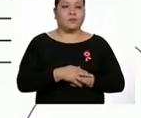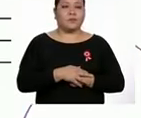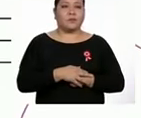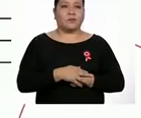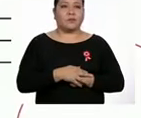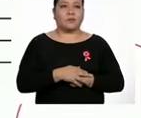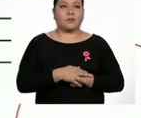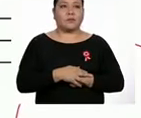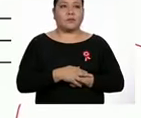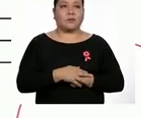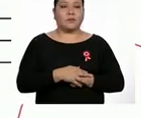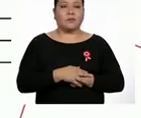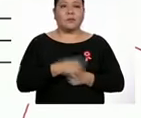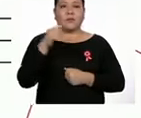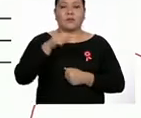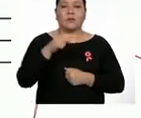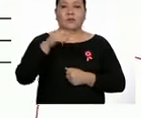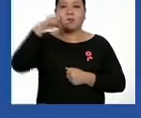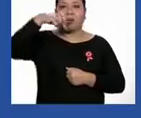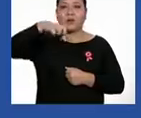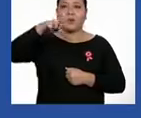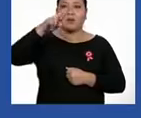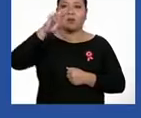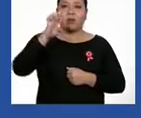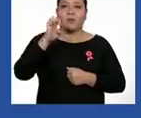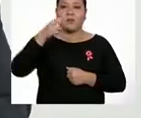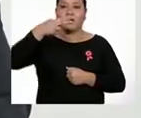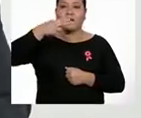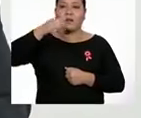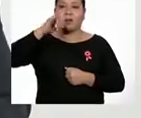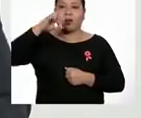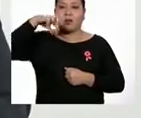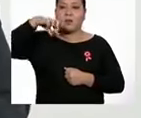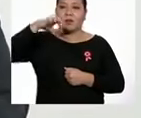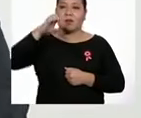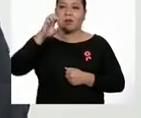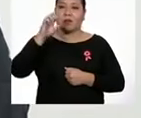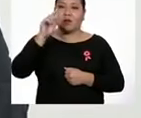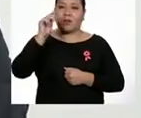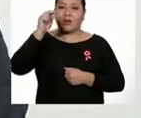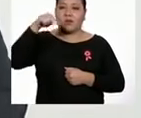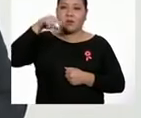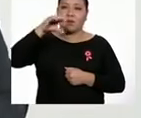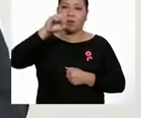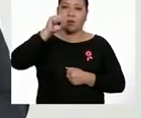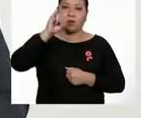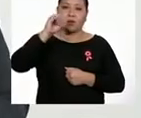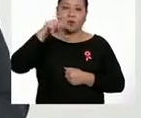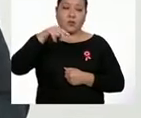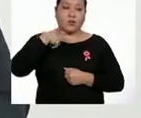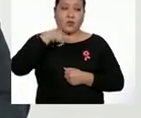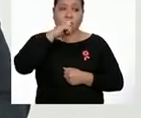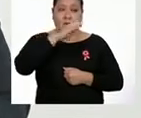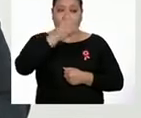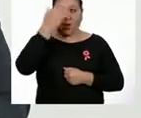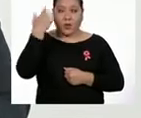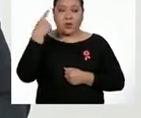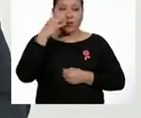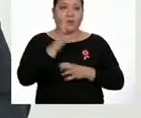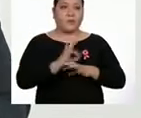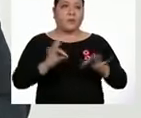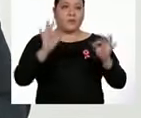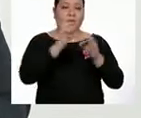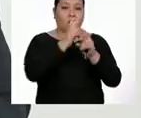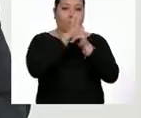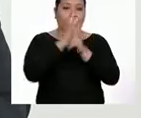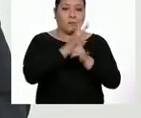Se encuentra en prehipertensión. Así es. Como te dije hace un rato, es importante